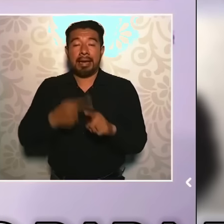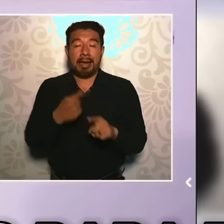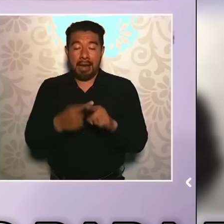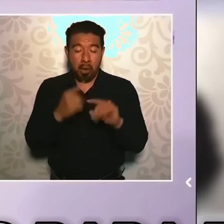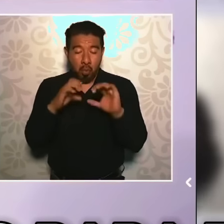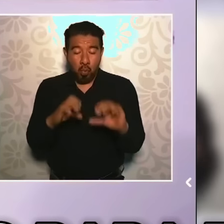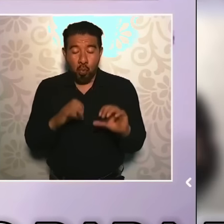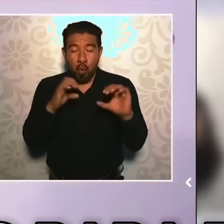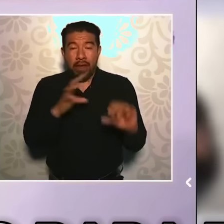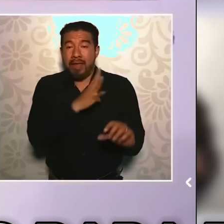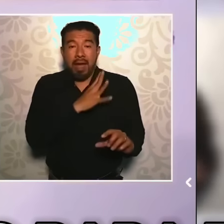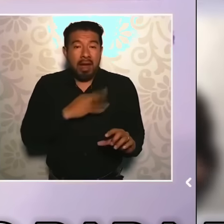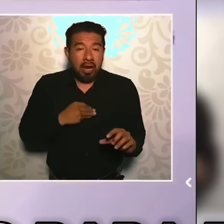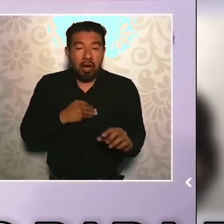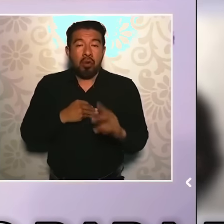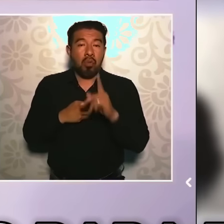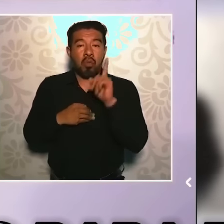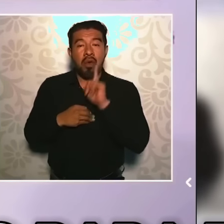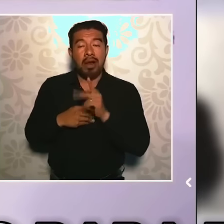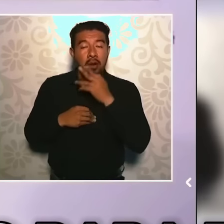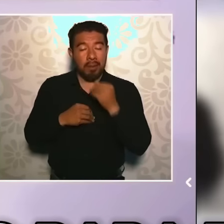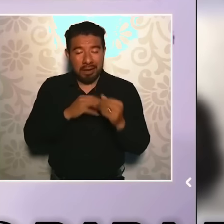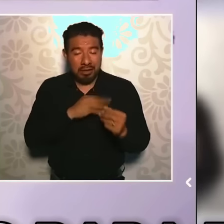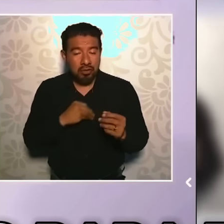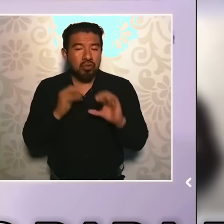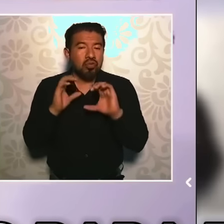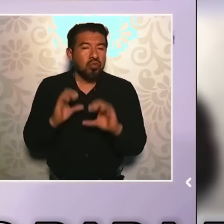las hijas y los hijos?